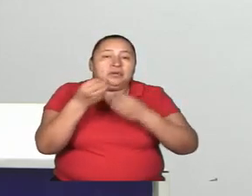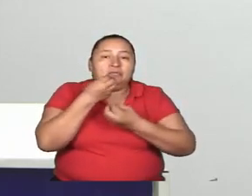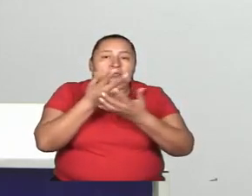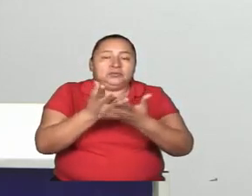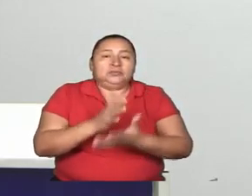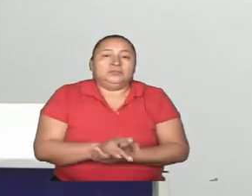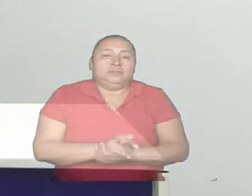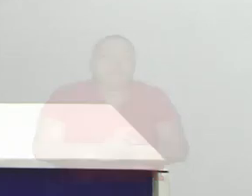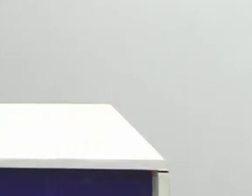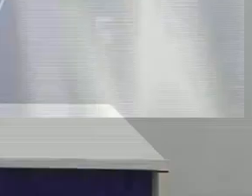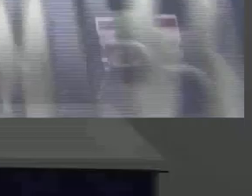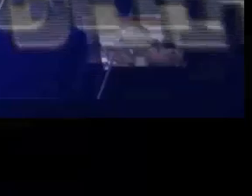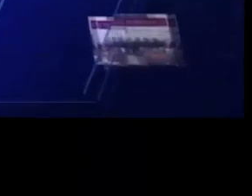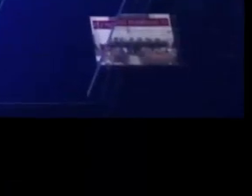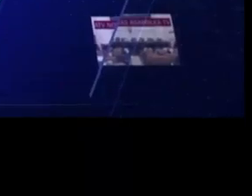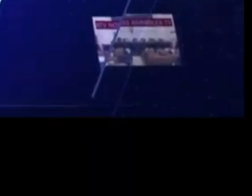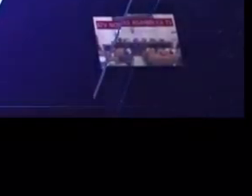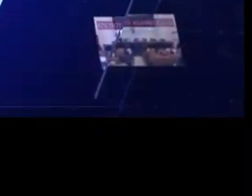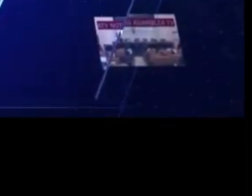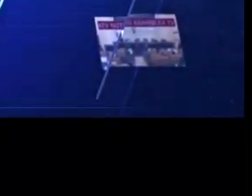informe.